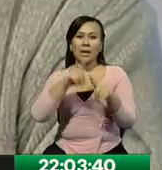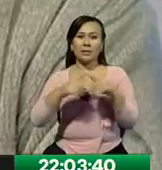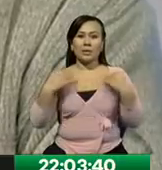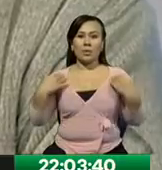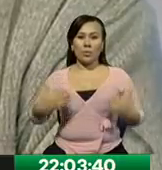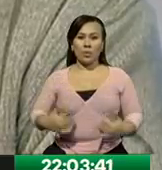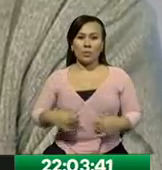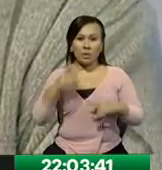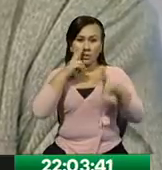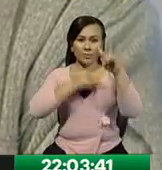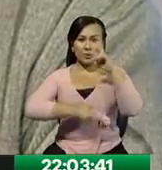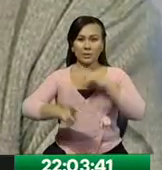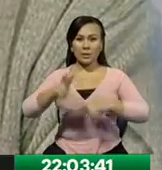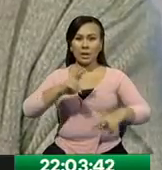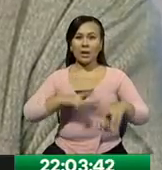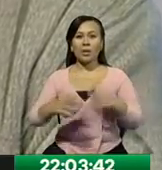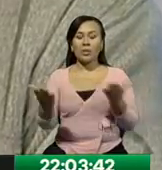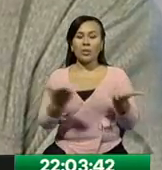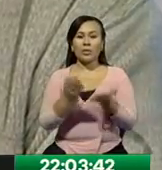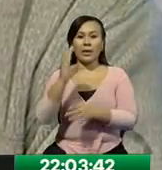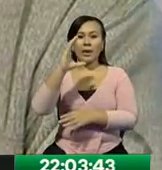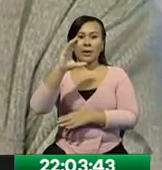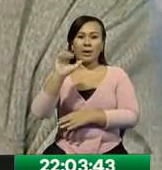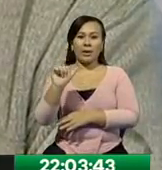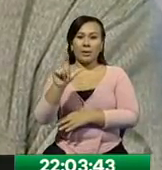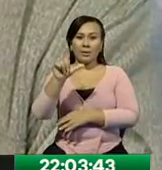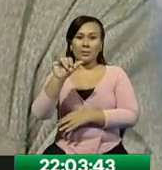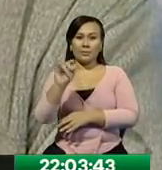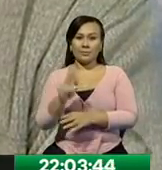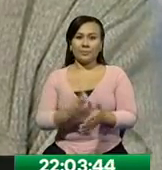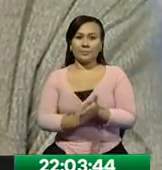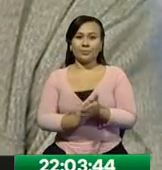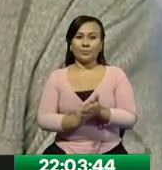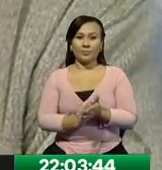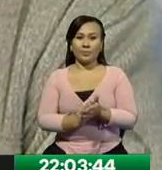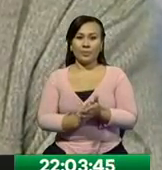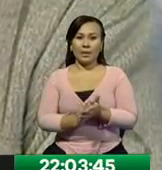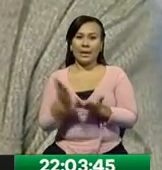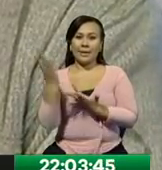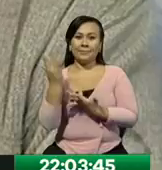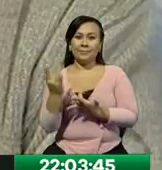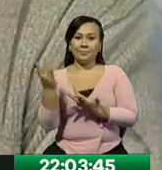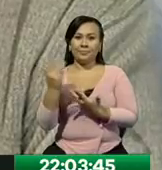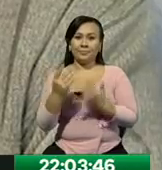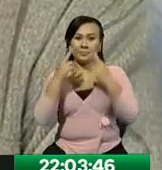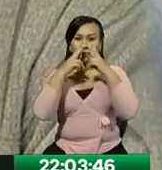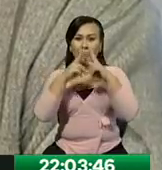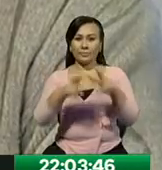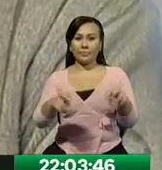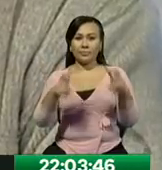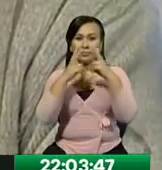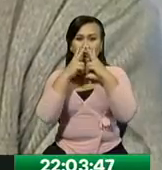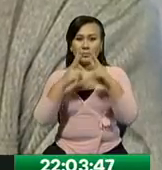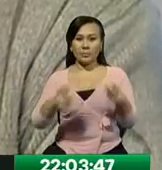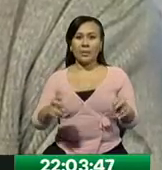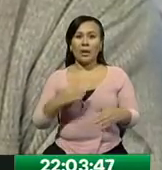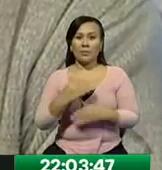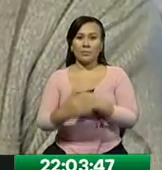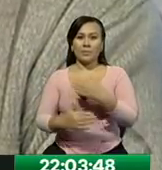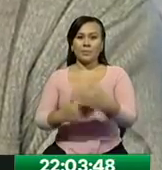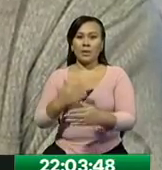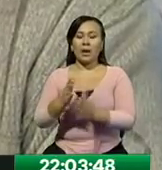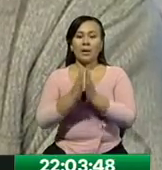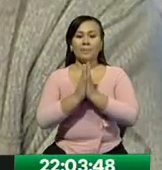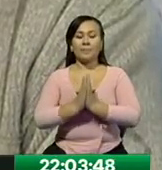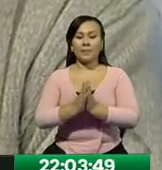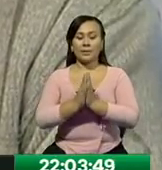en la ciudad de cali donde se van a practicar las pericias de identificación de los cadáveres han solicitado